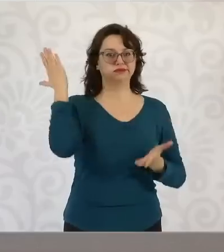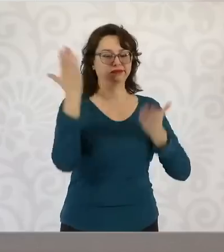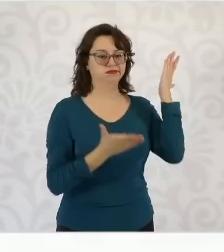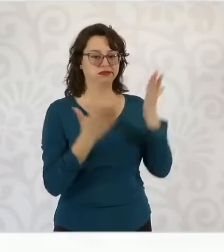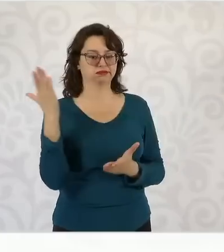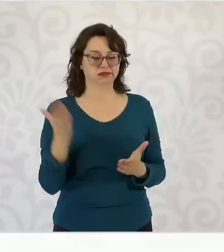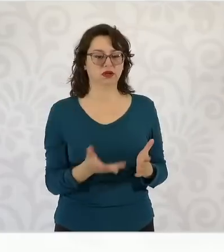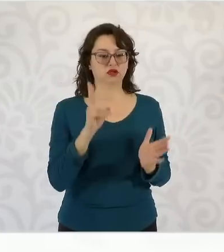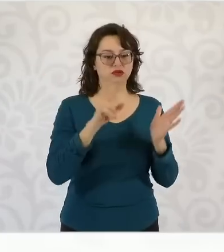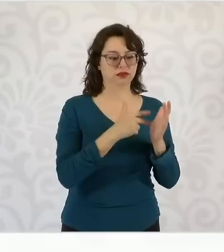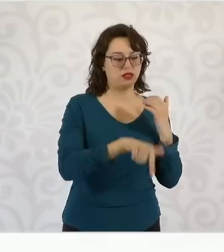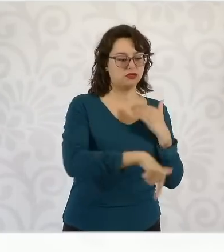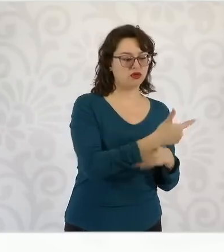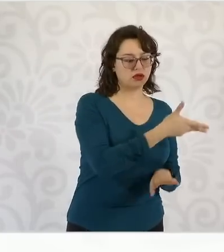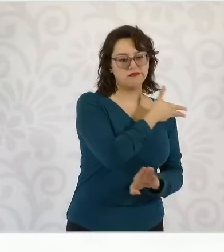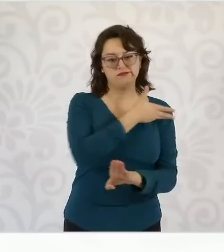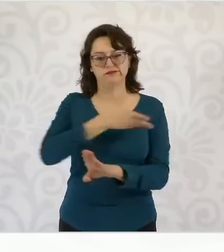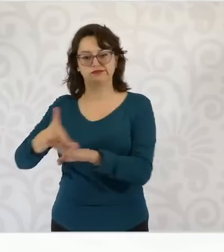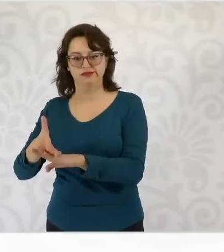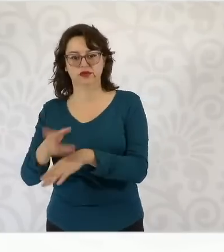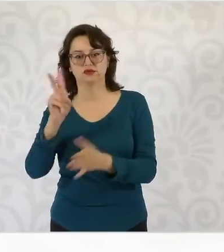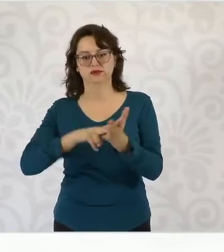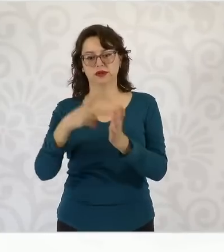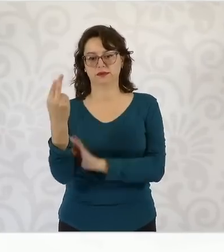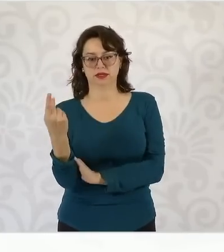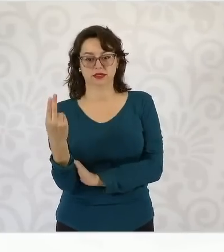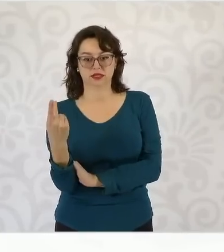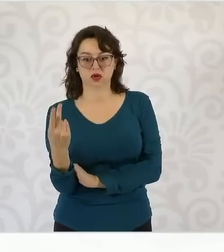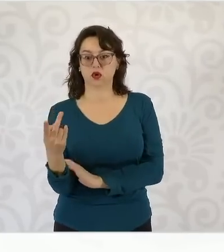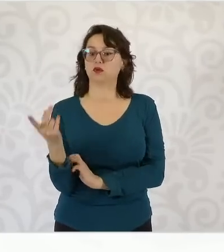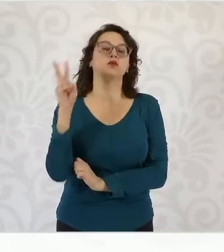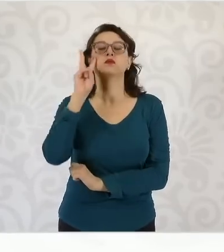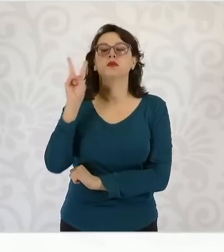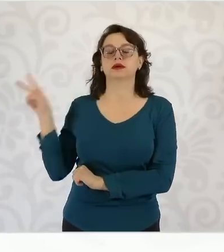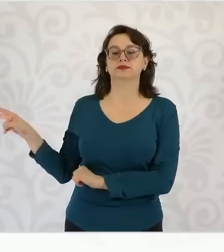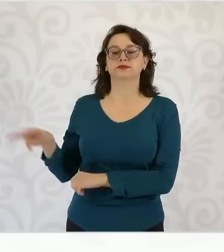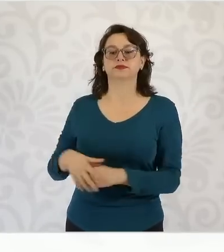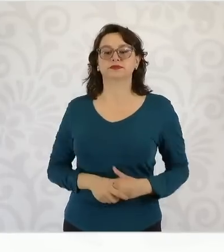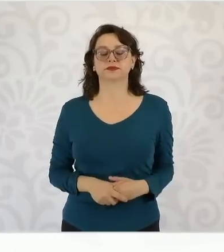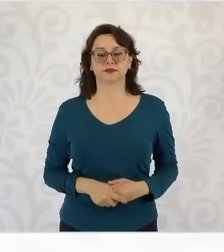en México. Como ustedes verán, el último dato es